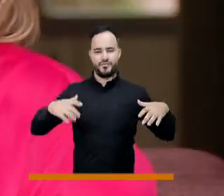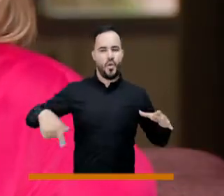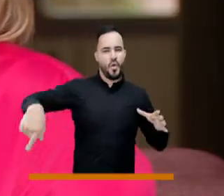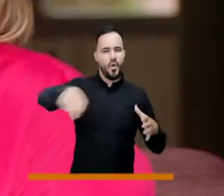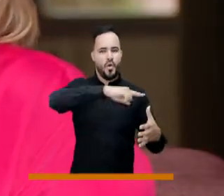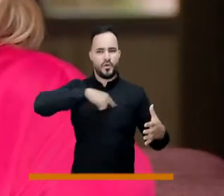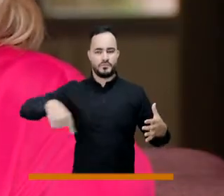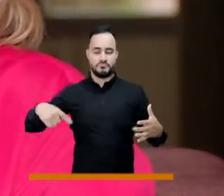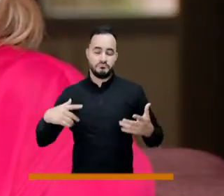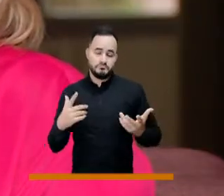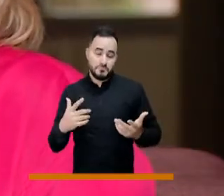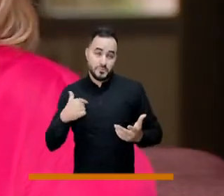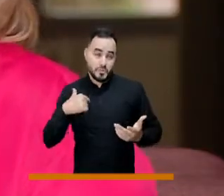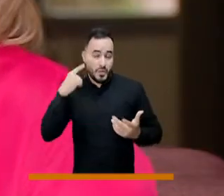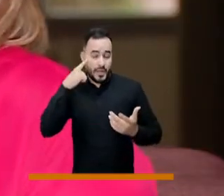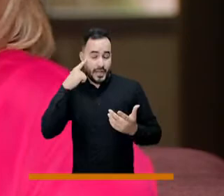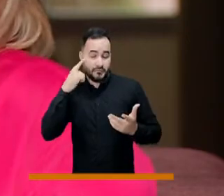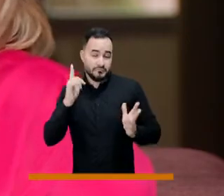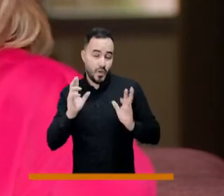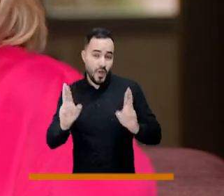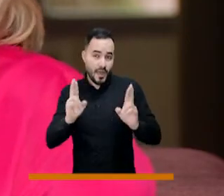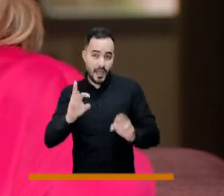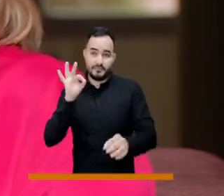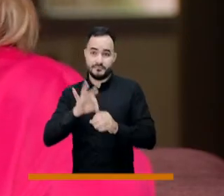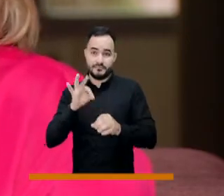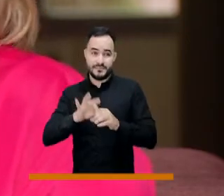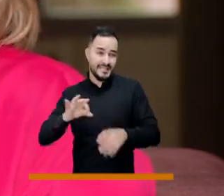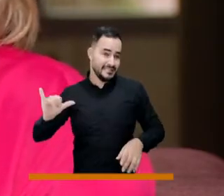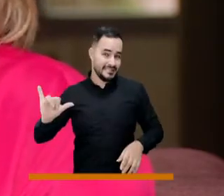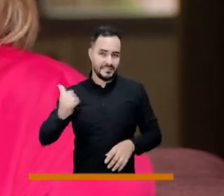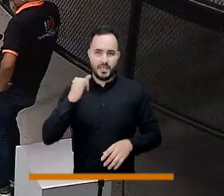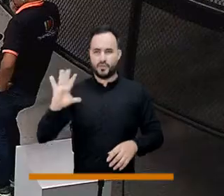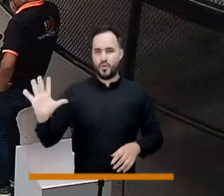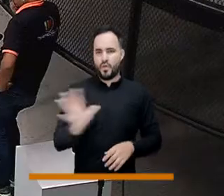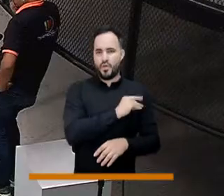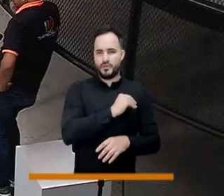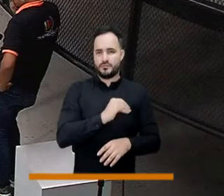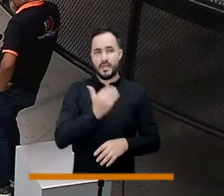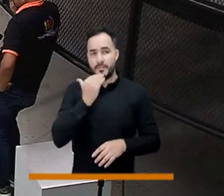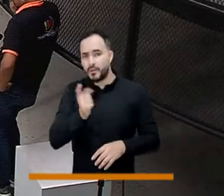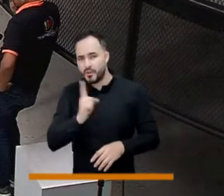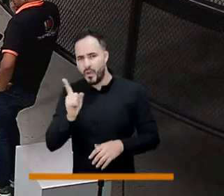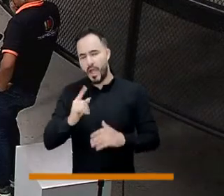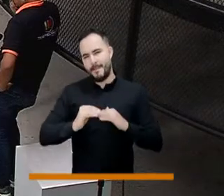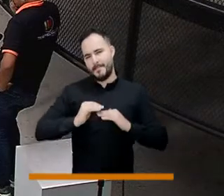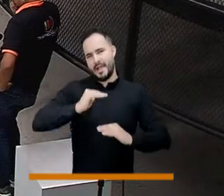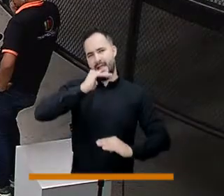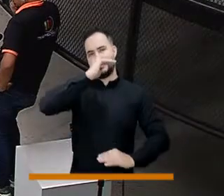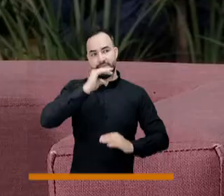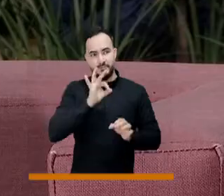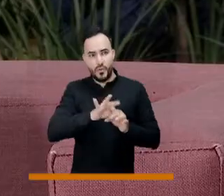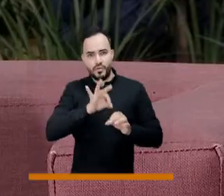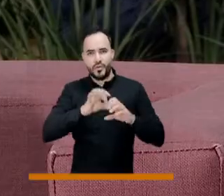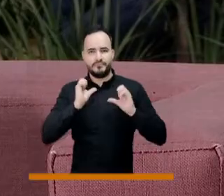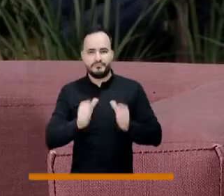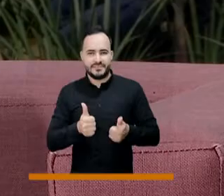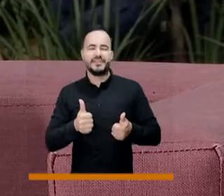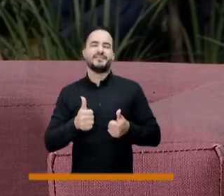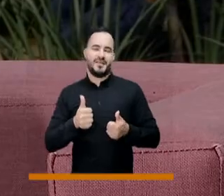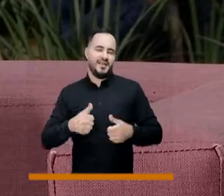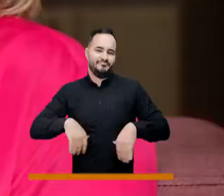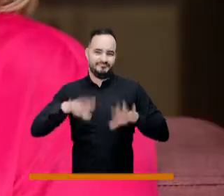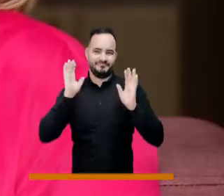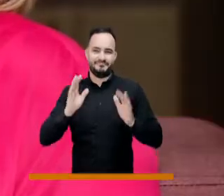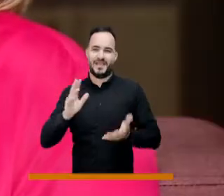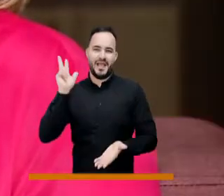tenga, si no unanimidad, una mayoría muy importante. Amplíenos un poco más cuáles serían esos otros alcances que tiene